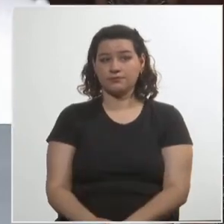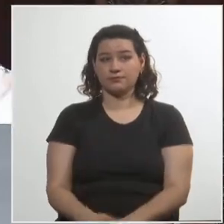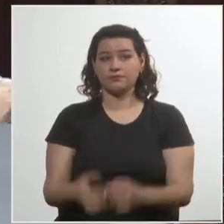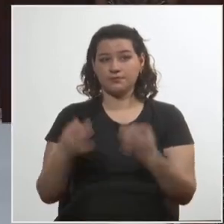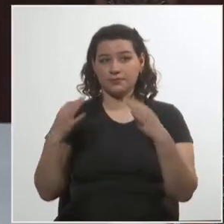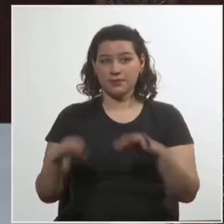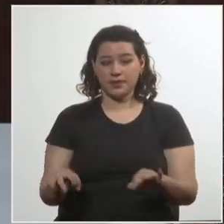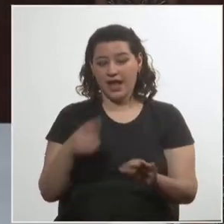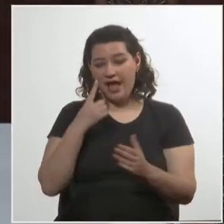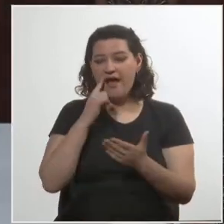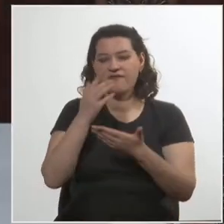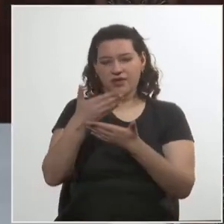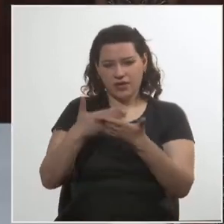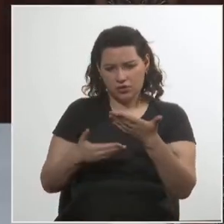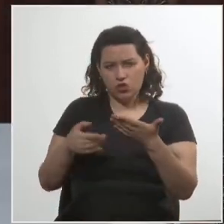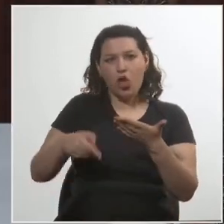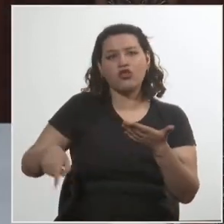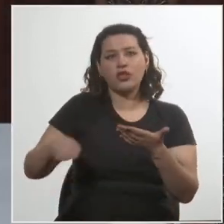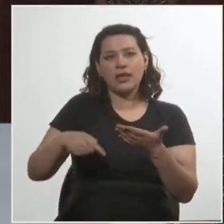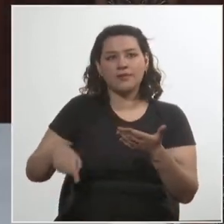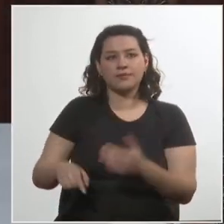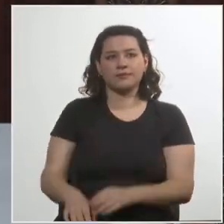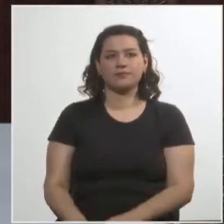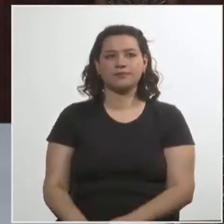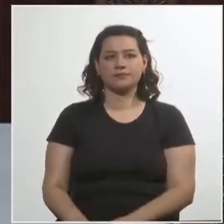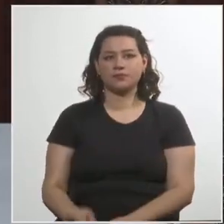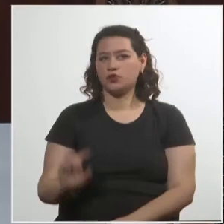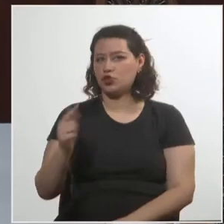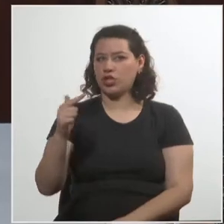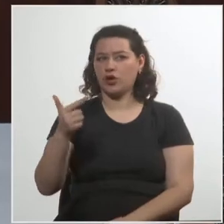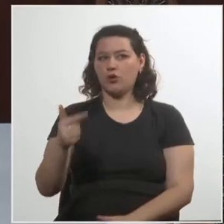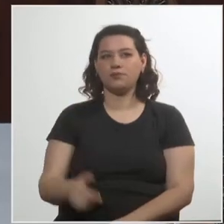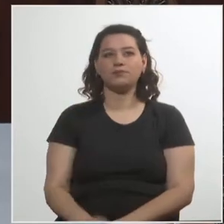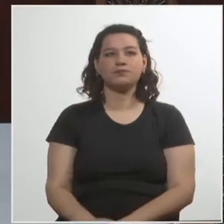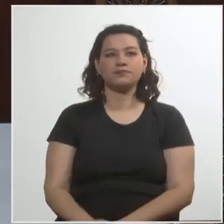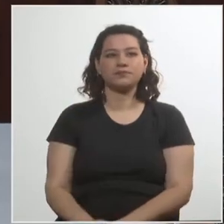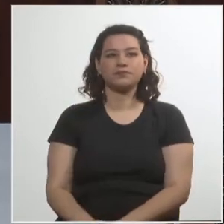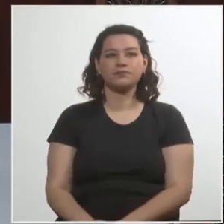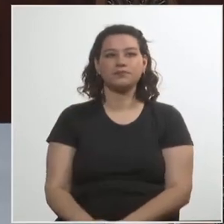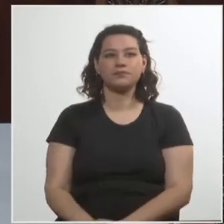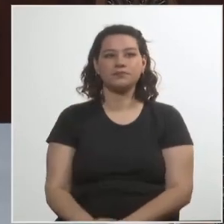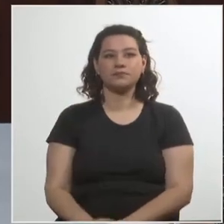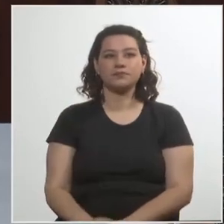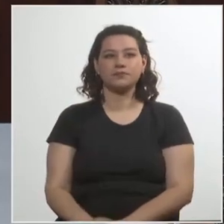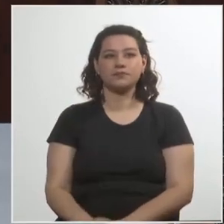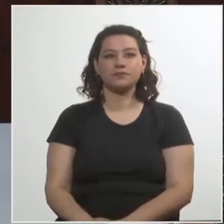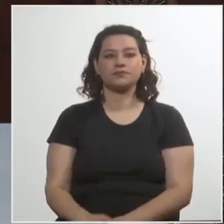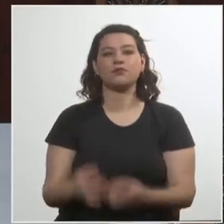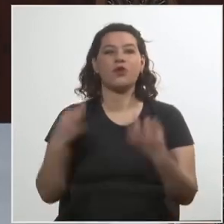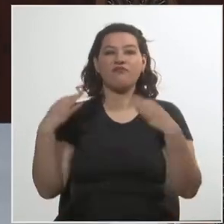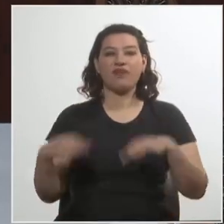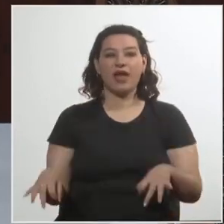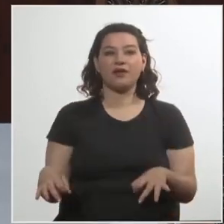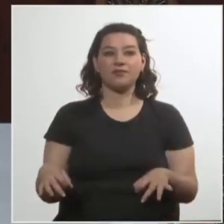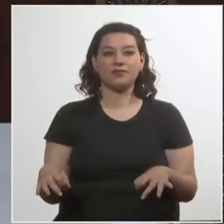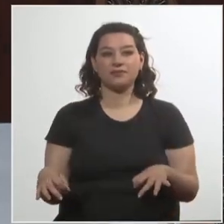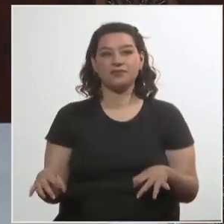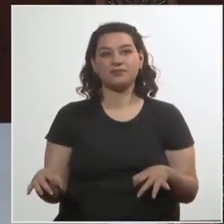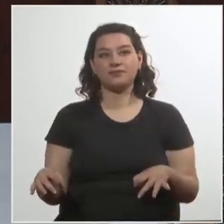déjame ver dónde lo tengo no no lo tengo bien